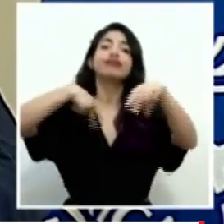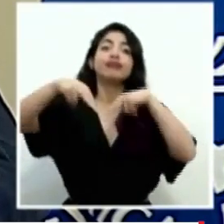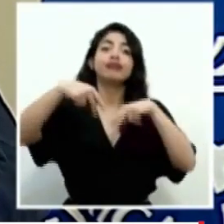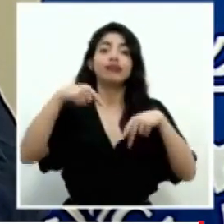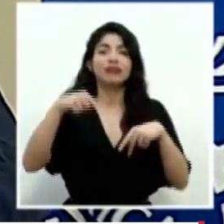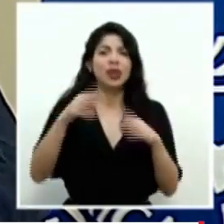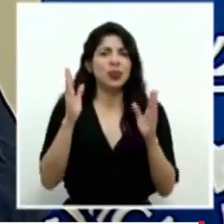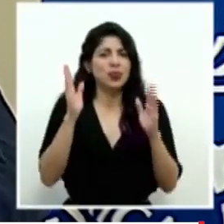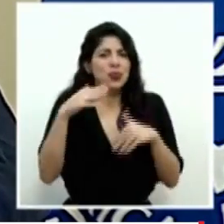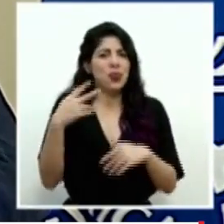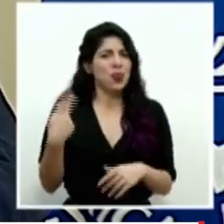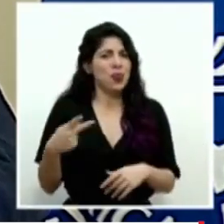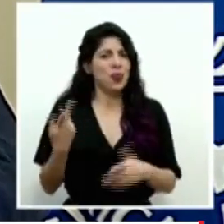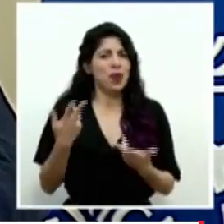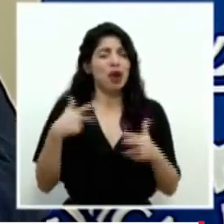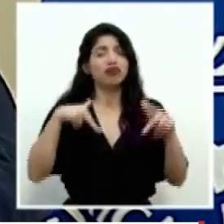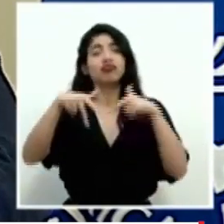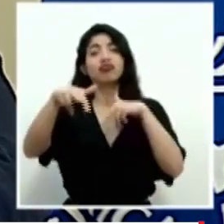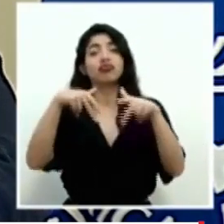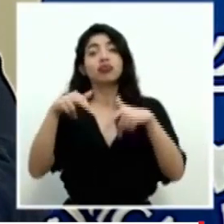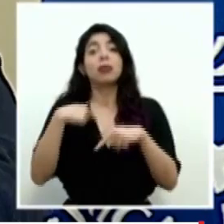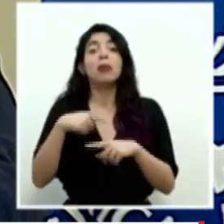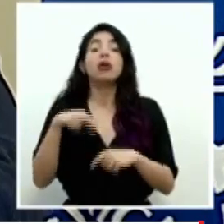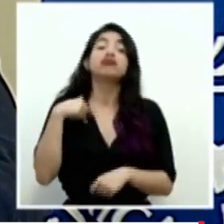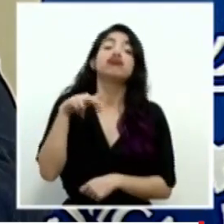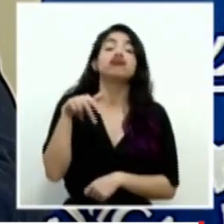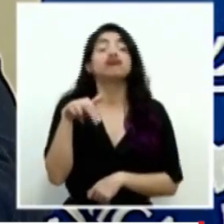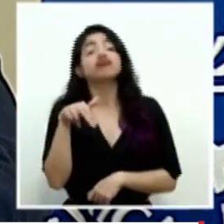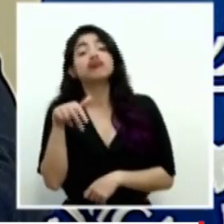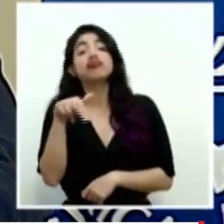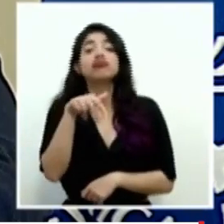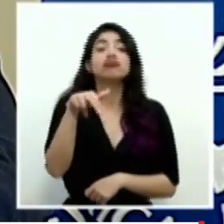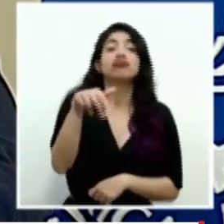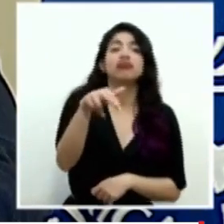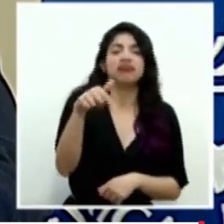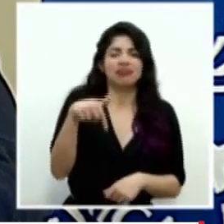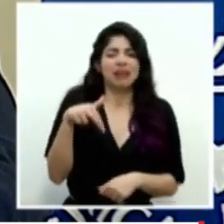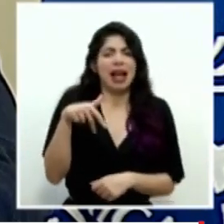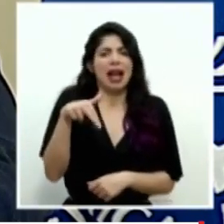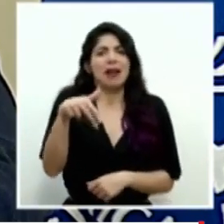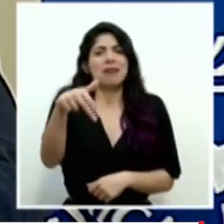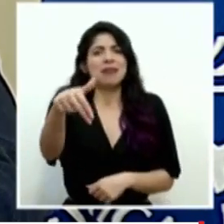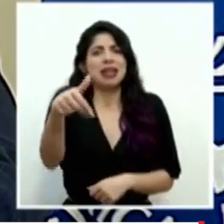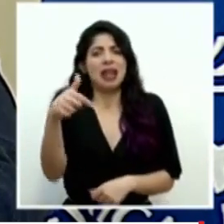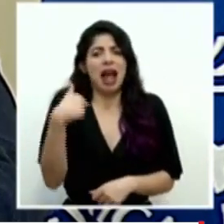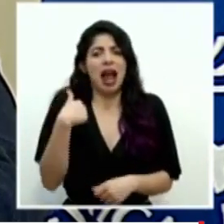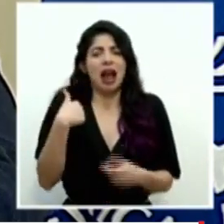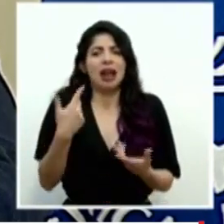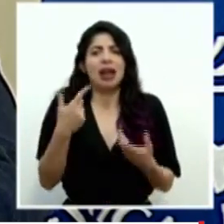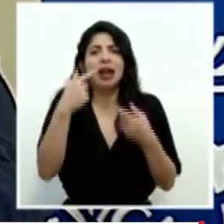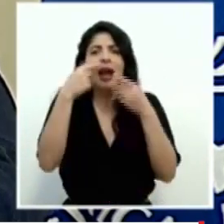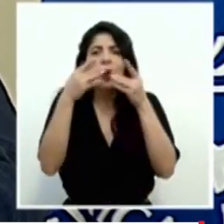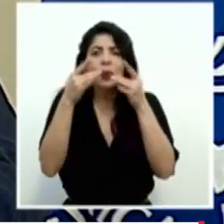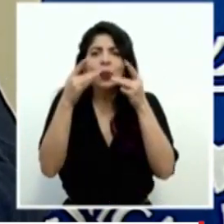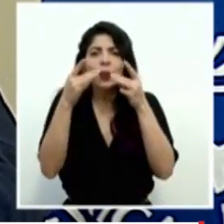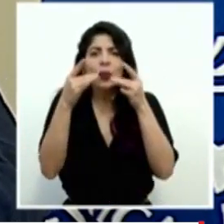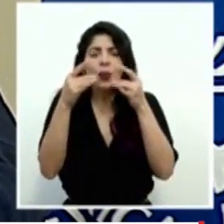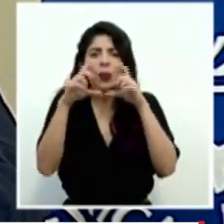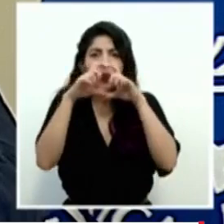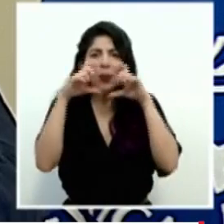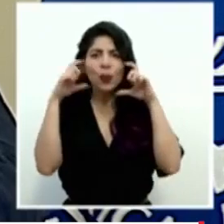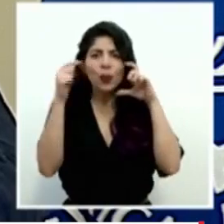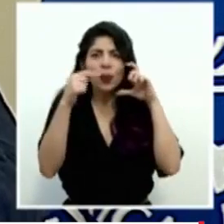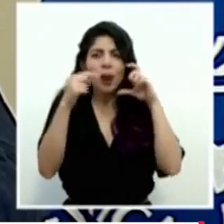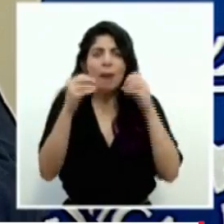aceras, no existe, y si usted ya va caminando, de ahí, obviamente el caminar, usted está mojando, está humedeciendo